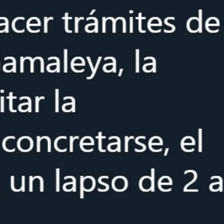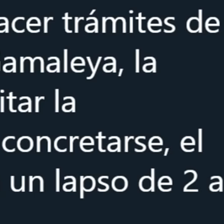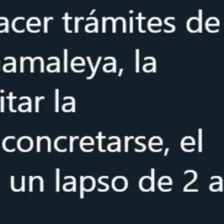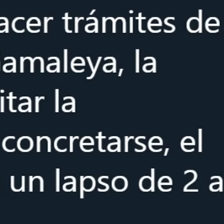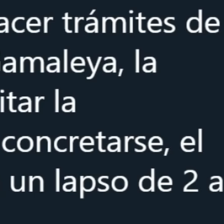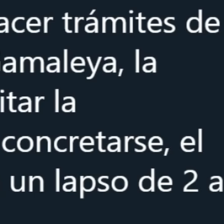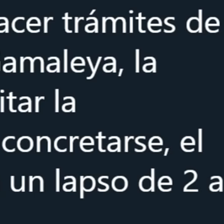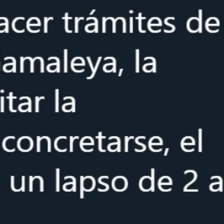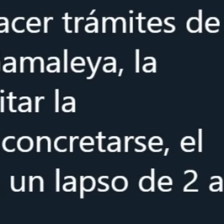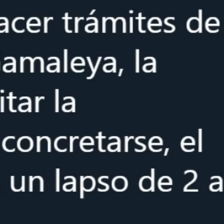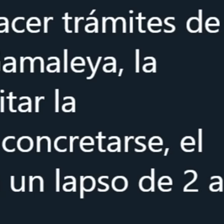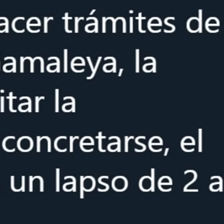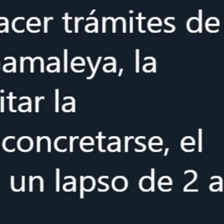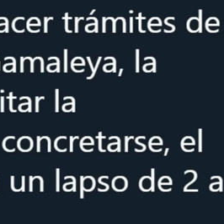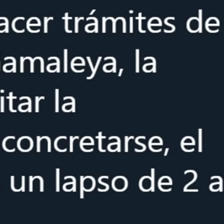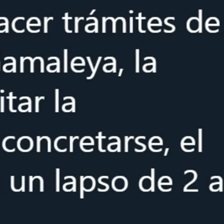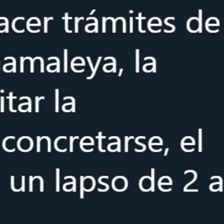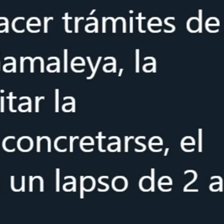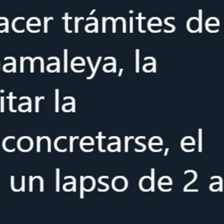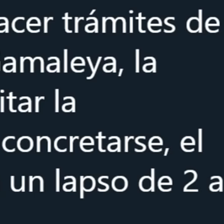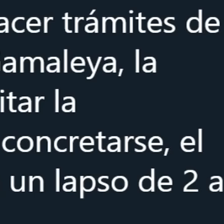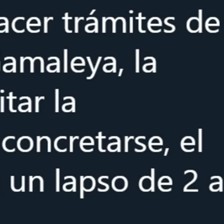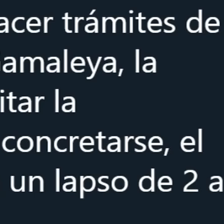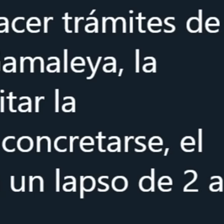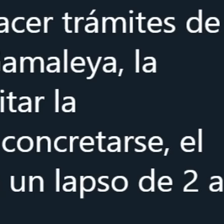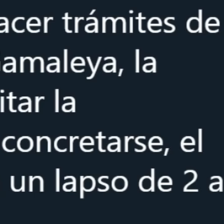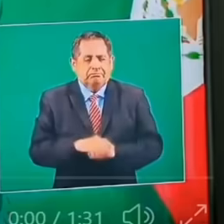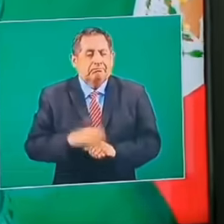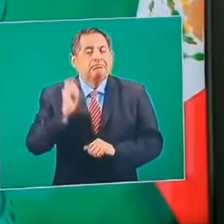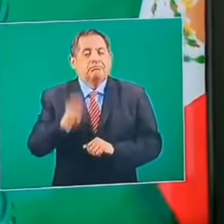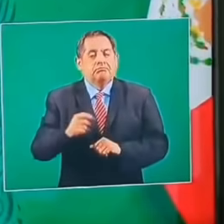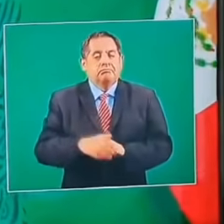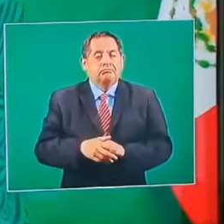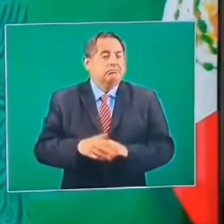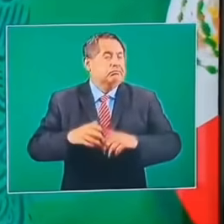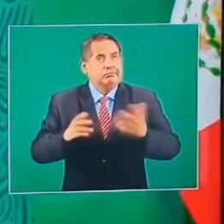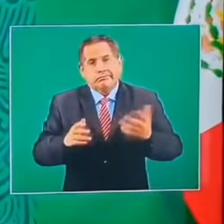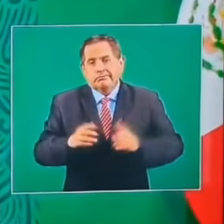laboratorios compren la vacuna. Vamos a ir rápidamente. Hay